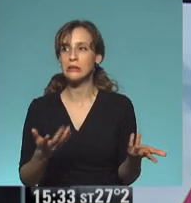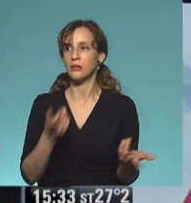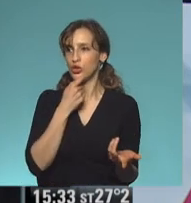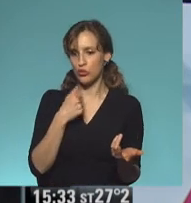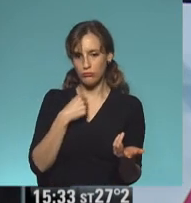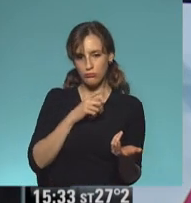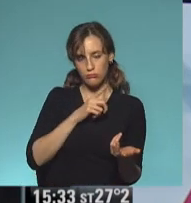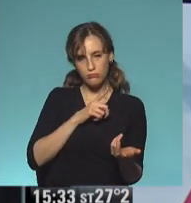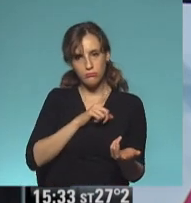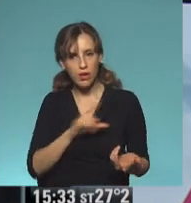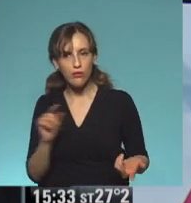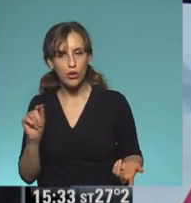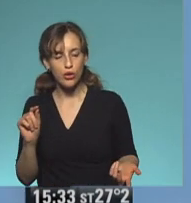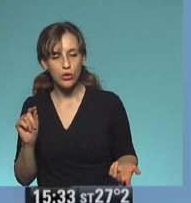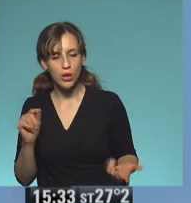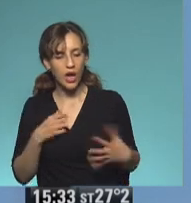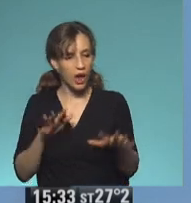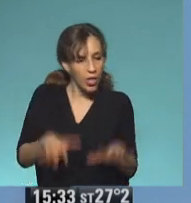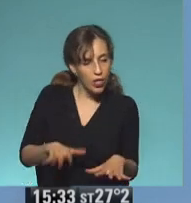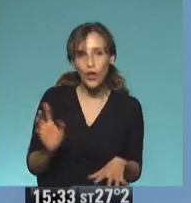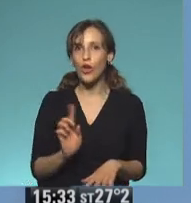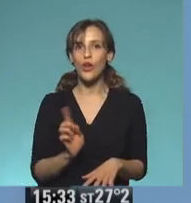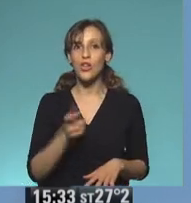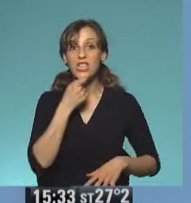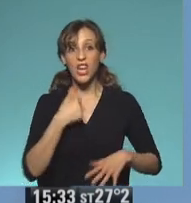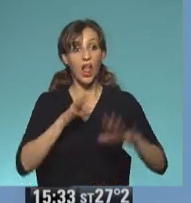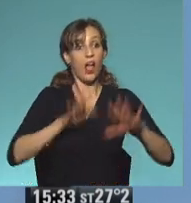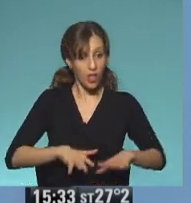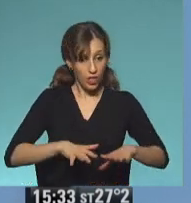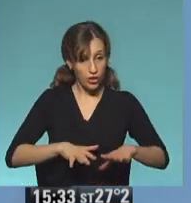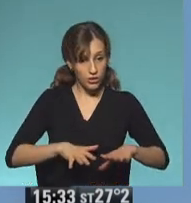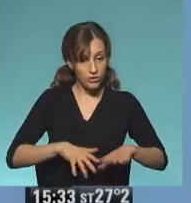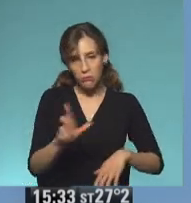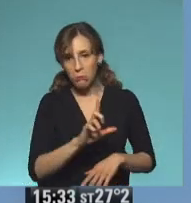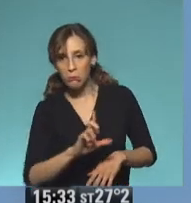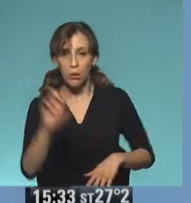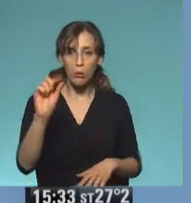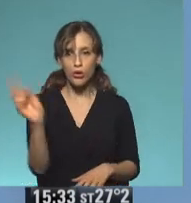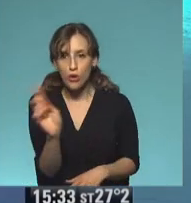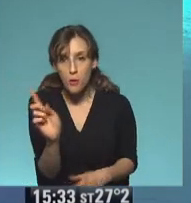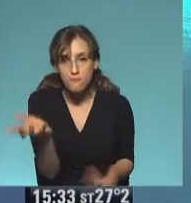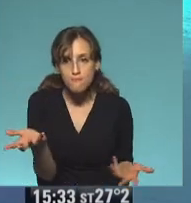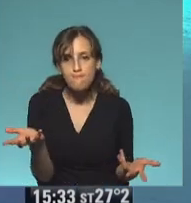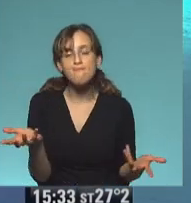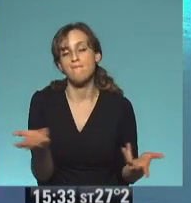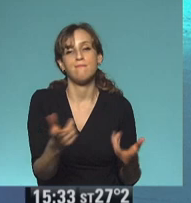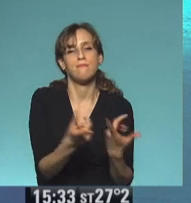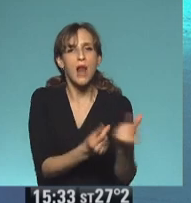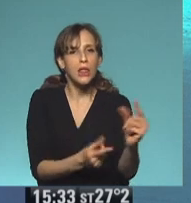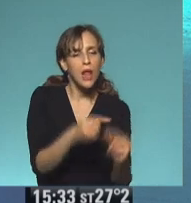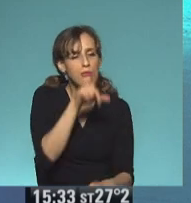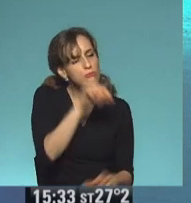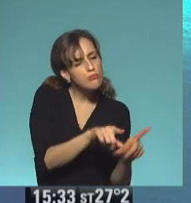me quedo. Y si me quedo no me voy, qué sé yo. Picoteó tres yuyos mientras